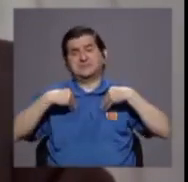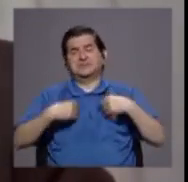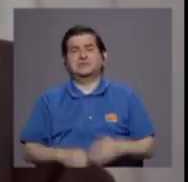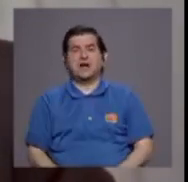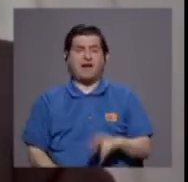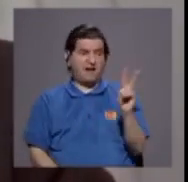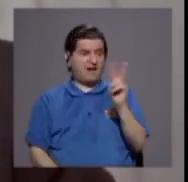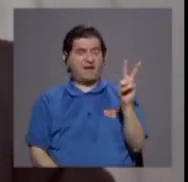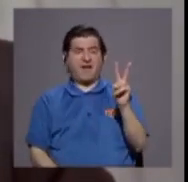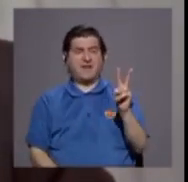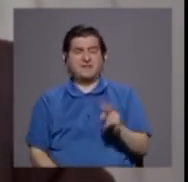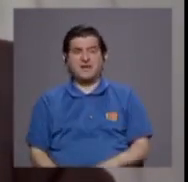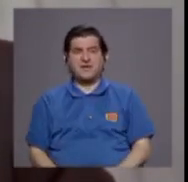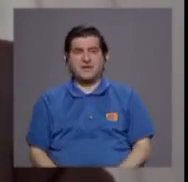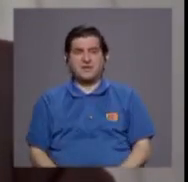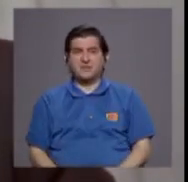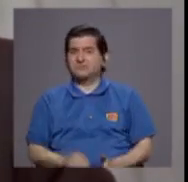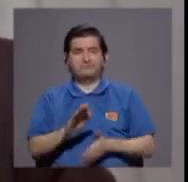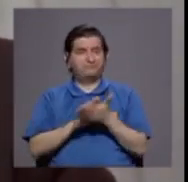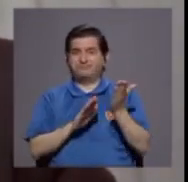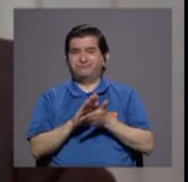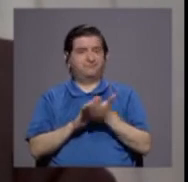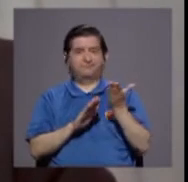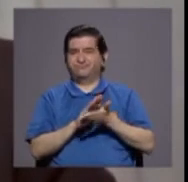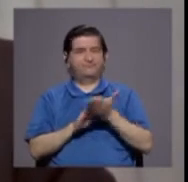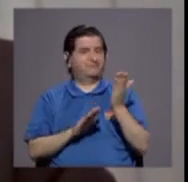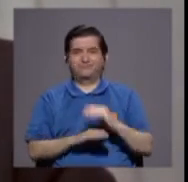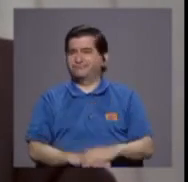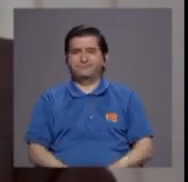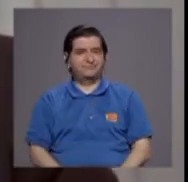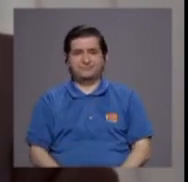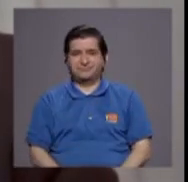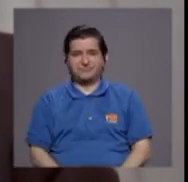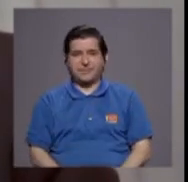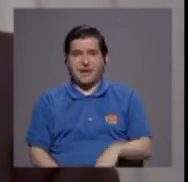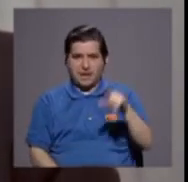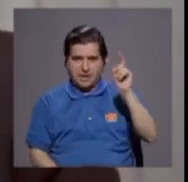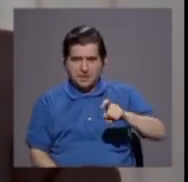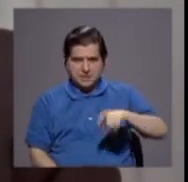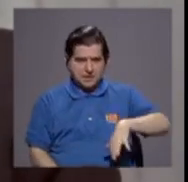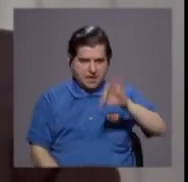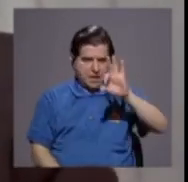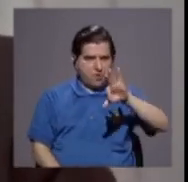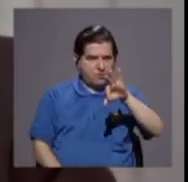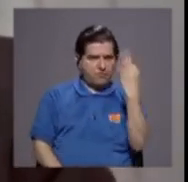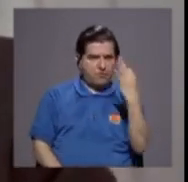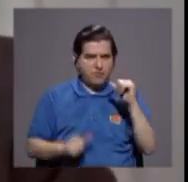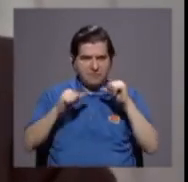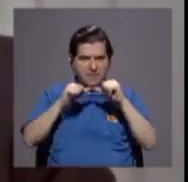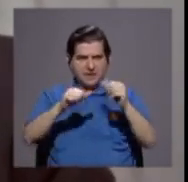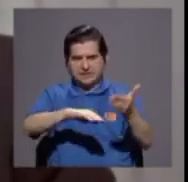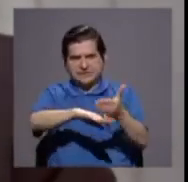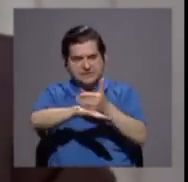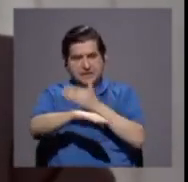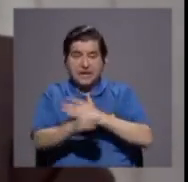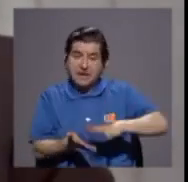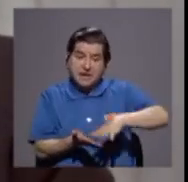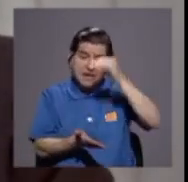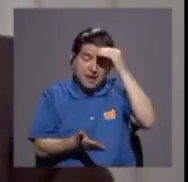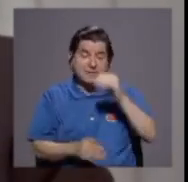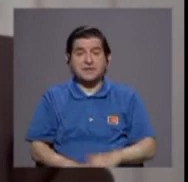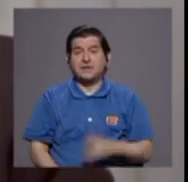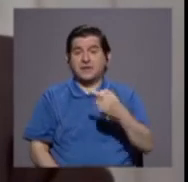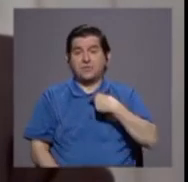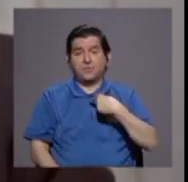virus probablemente no va para ninguna parte y que se deben encontrar maneras de seguir adelante y de aprender a vivir con